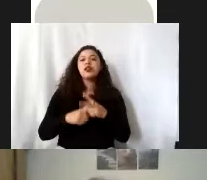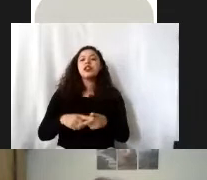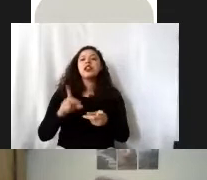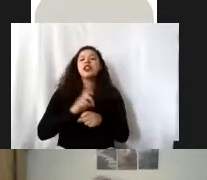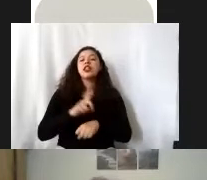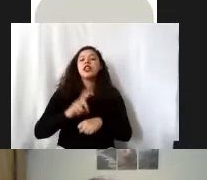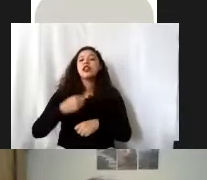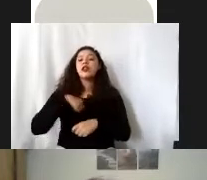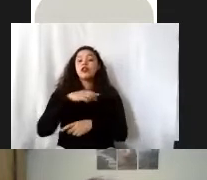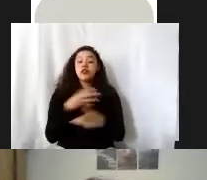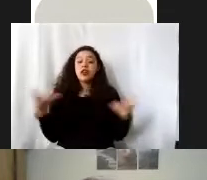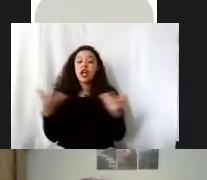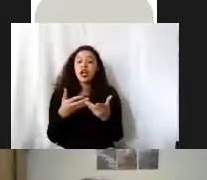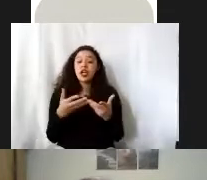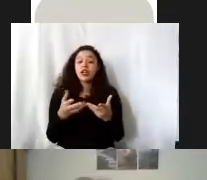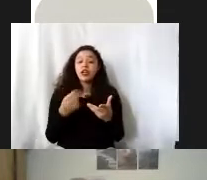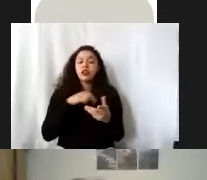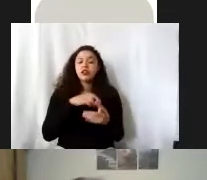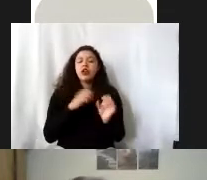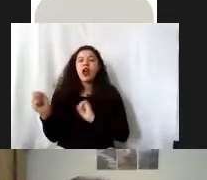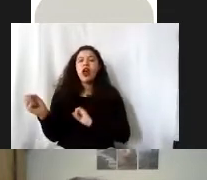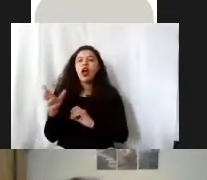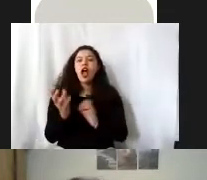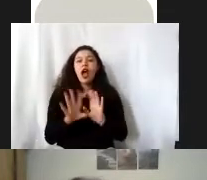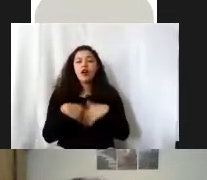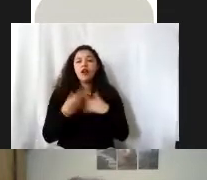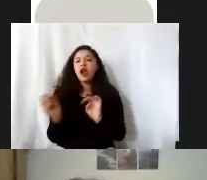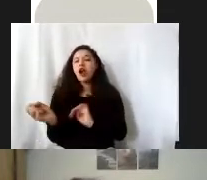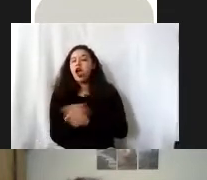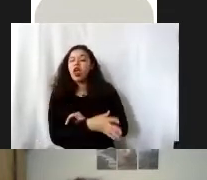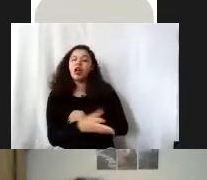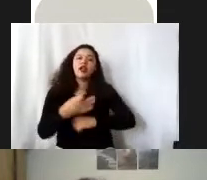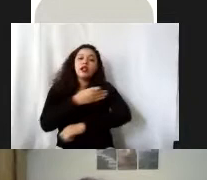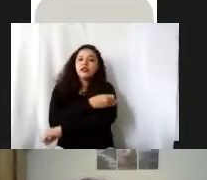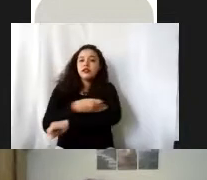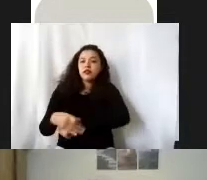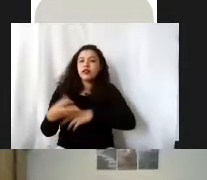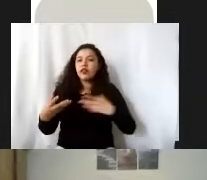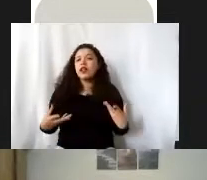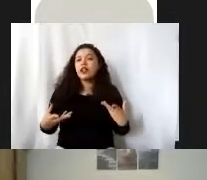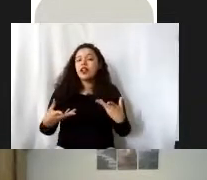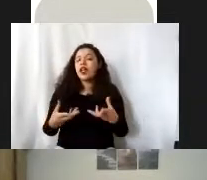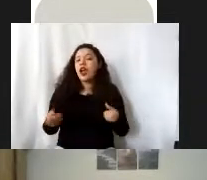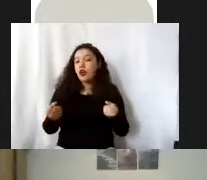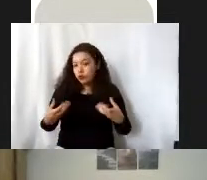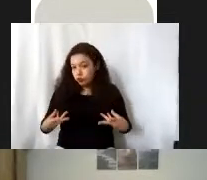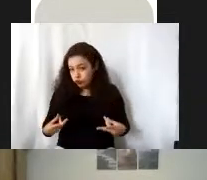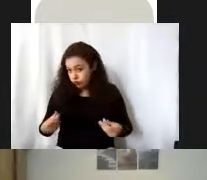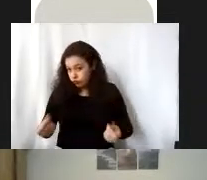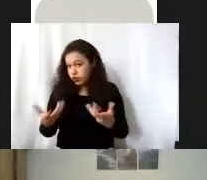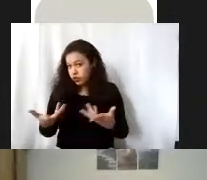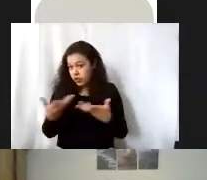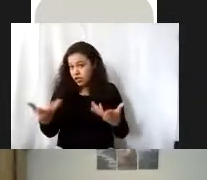hicimos, porque si lo dejábamos por fuera, la familia de todos modos era un gasto muy fuerte que hacía y no